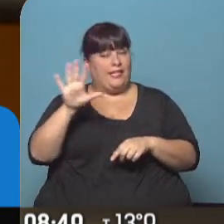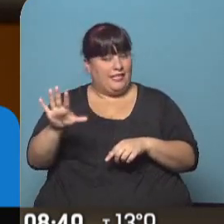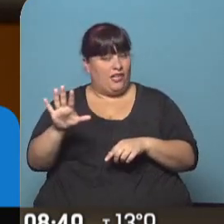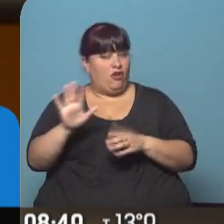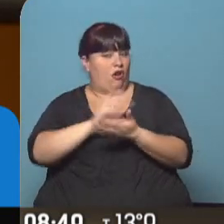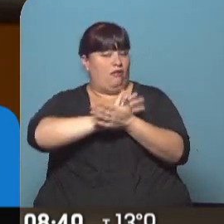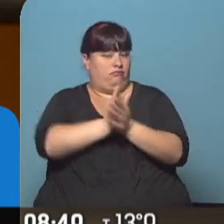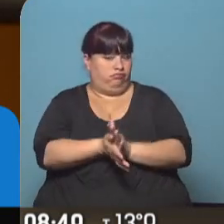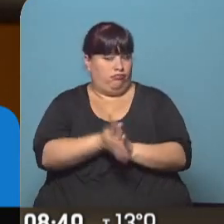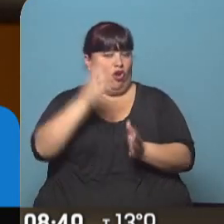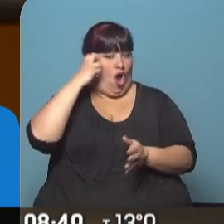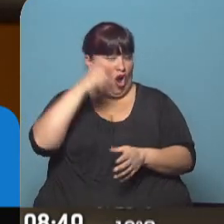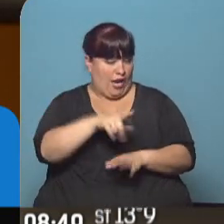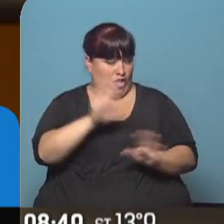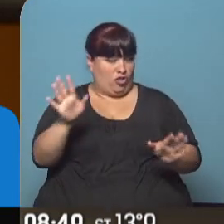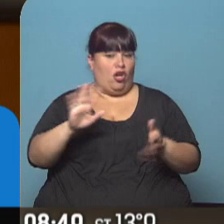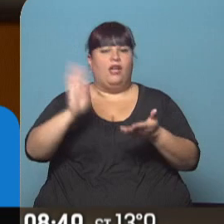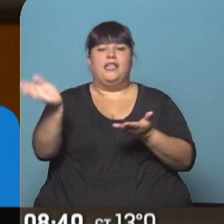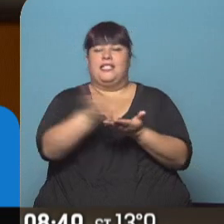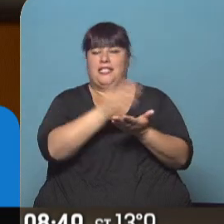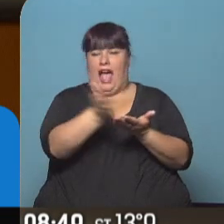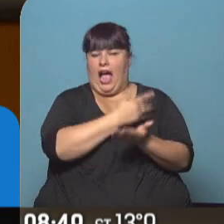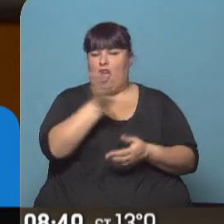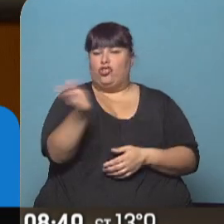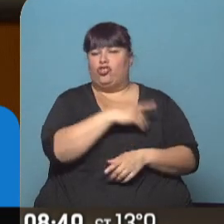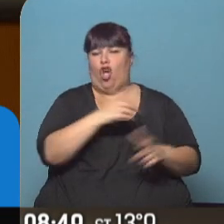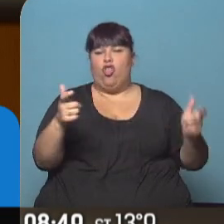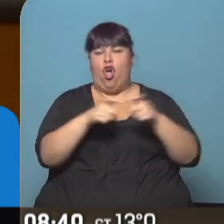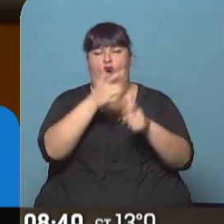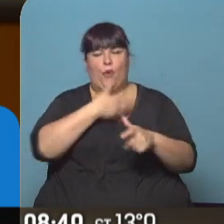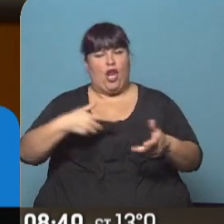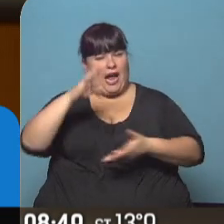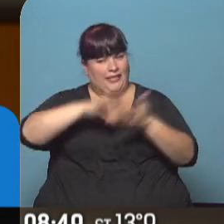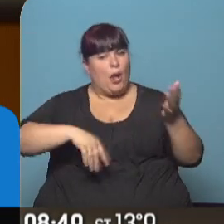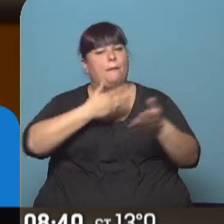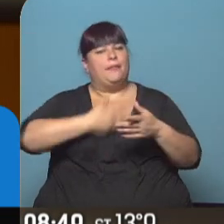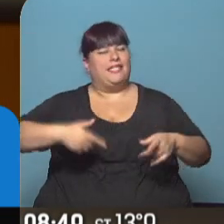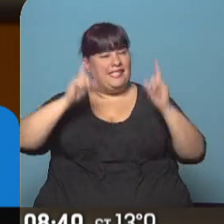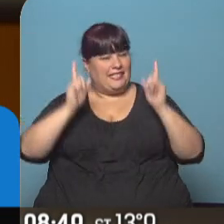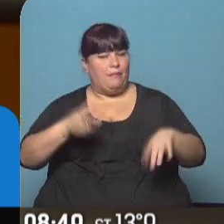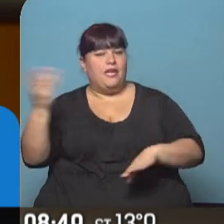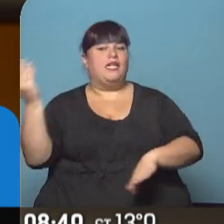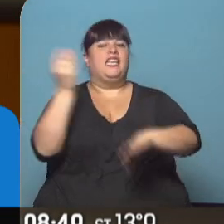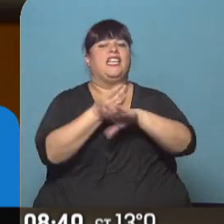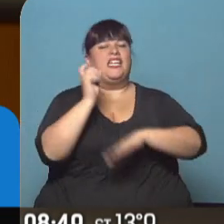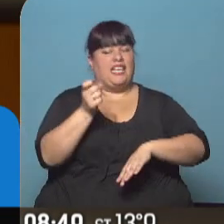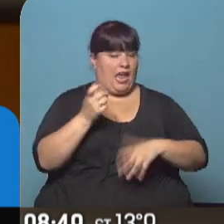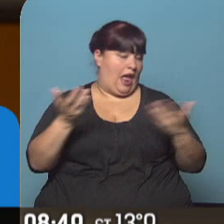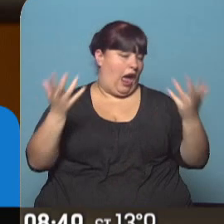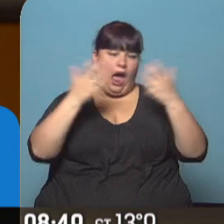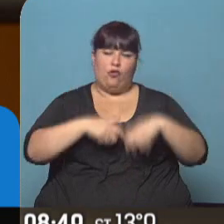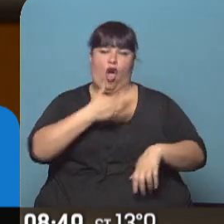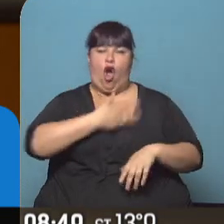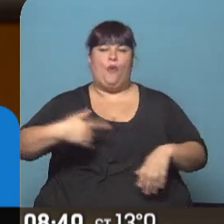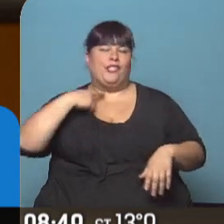queda disuelto el Parlamento, quedan destituidos todos los miembros del gobierno catalán y su presidente. ¿Quién absorbe eso? Pues automáticamente